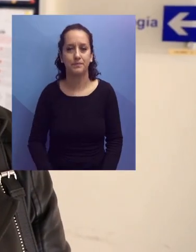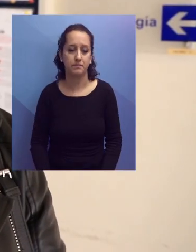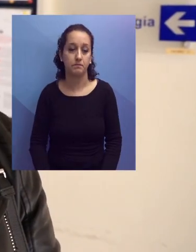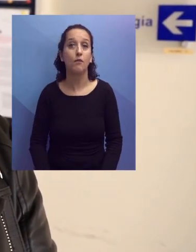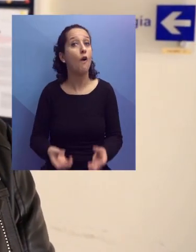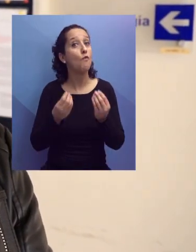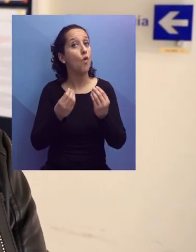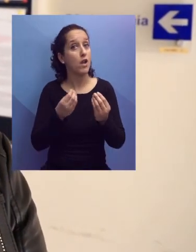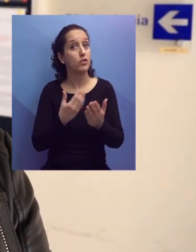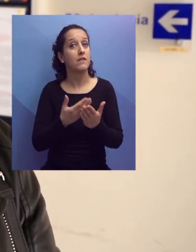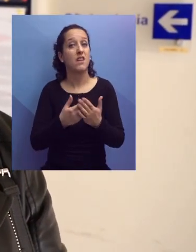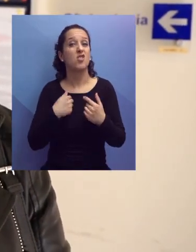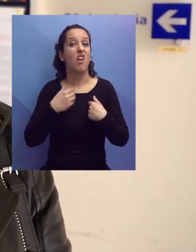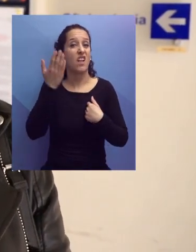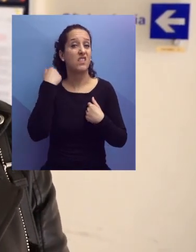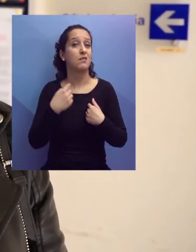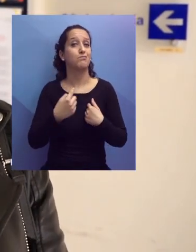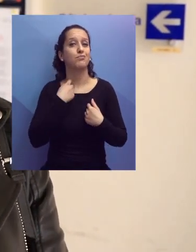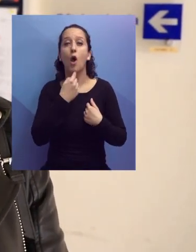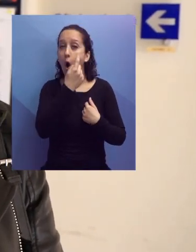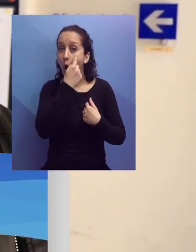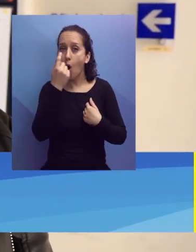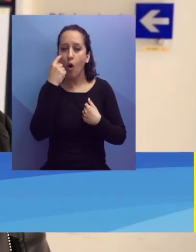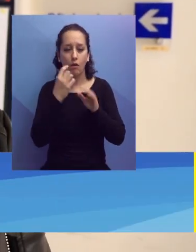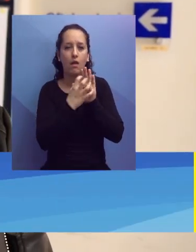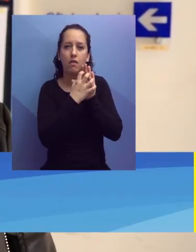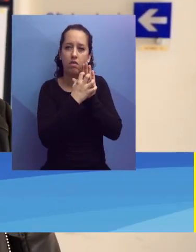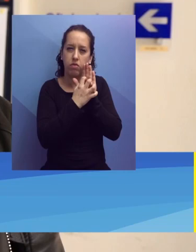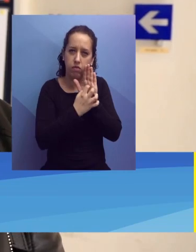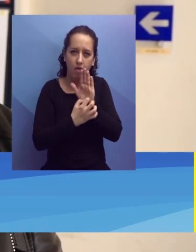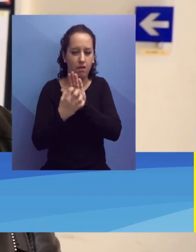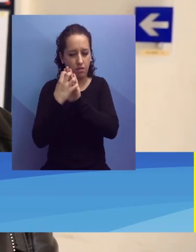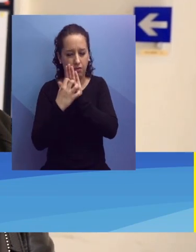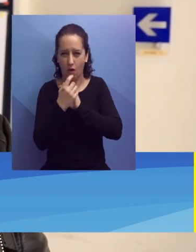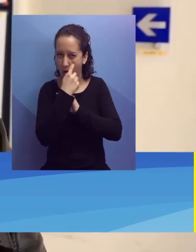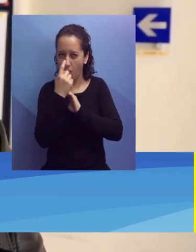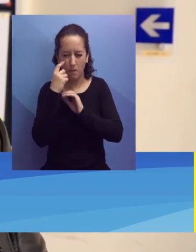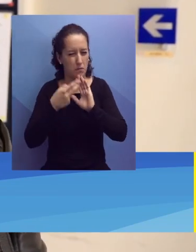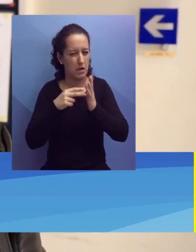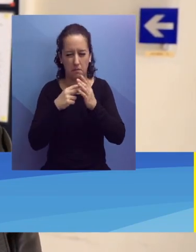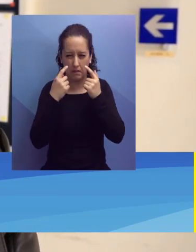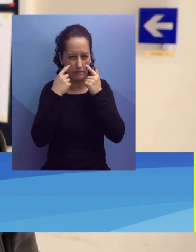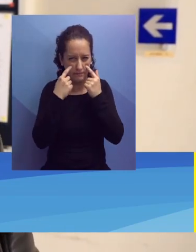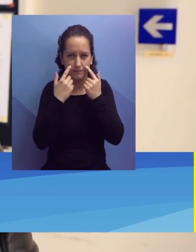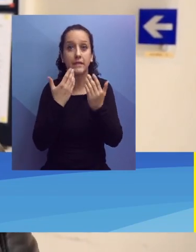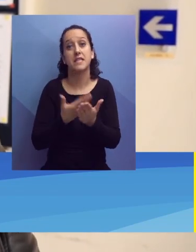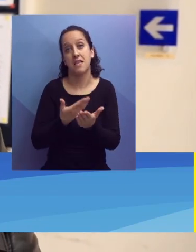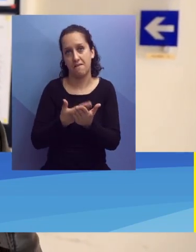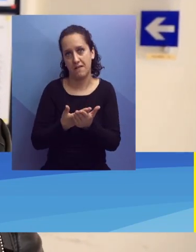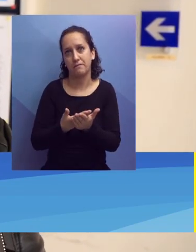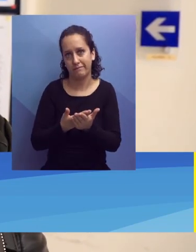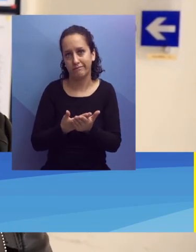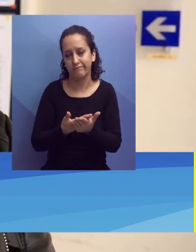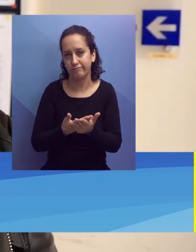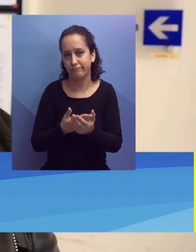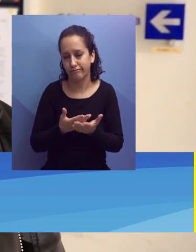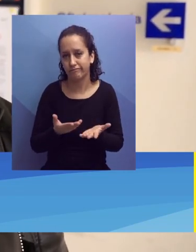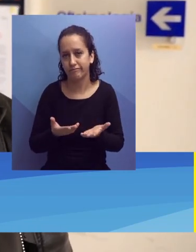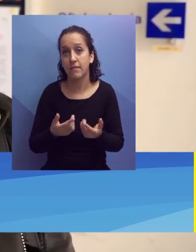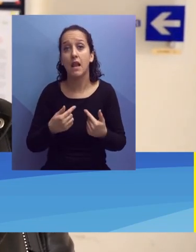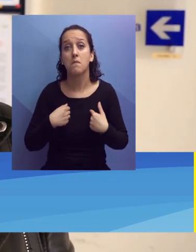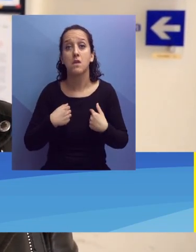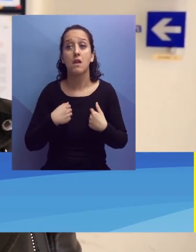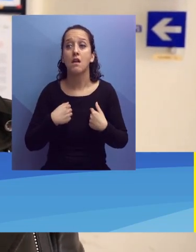Muy bueno, porque a mí me ha servido, yo tuve desprendimiento ambos ojos y en realidad me ha servido